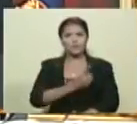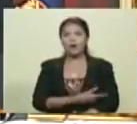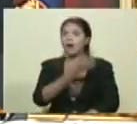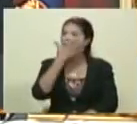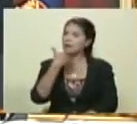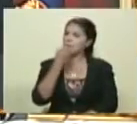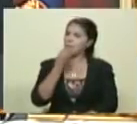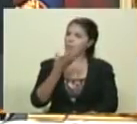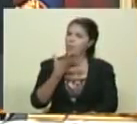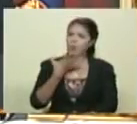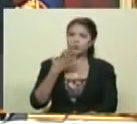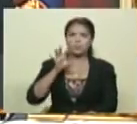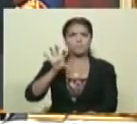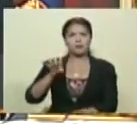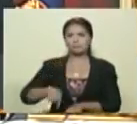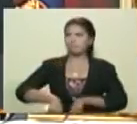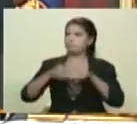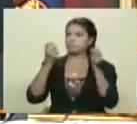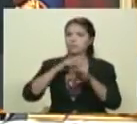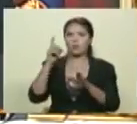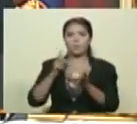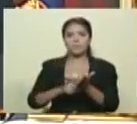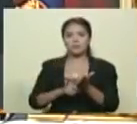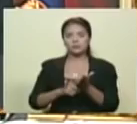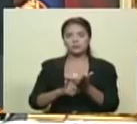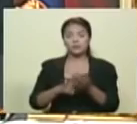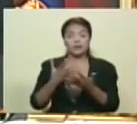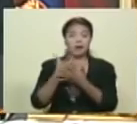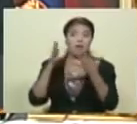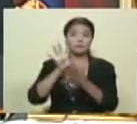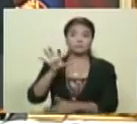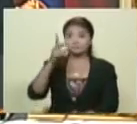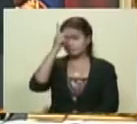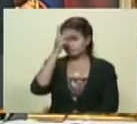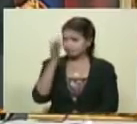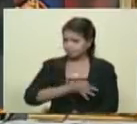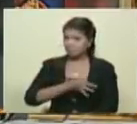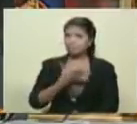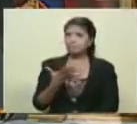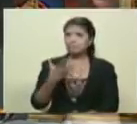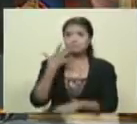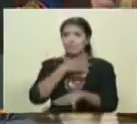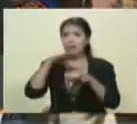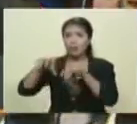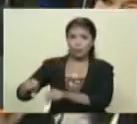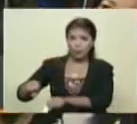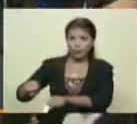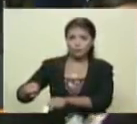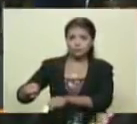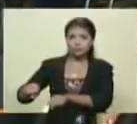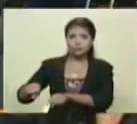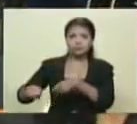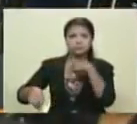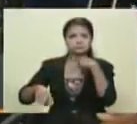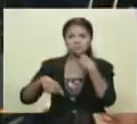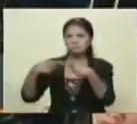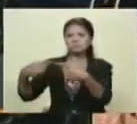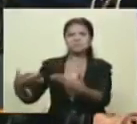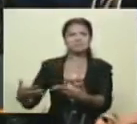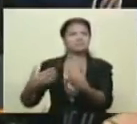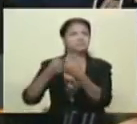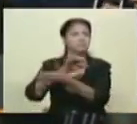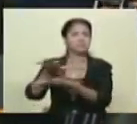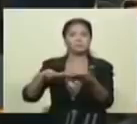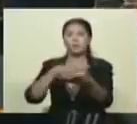paso, histórico. La gran Irak, no hay duda, se ocupó. Y el resultado, el caos,